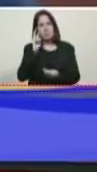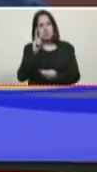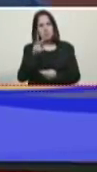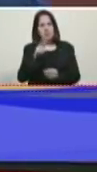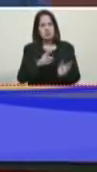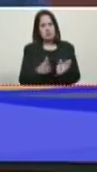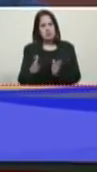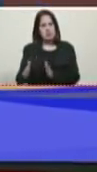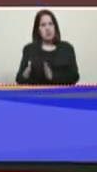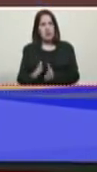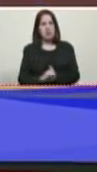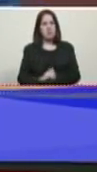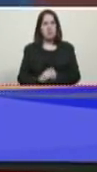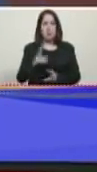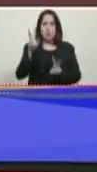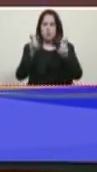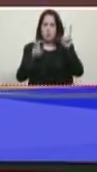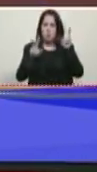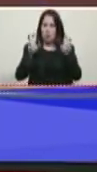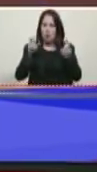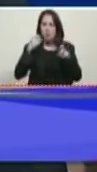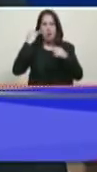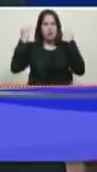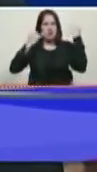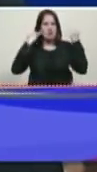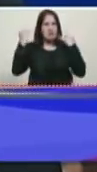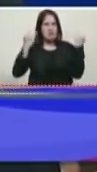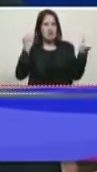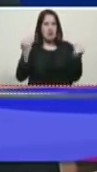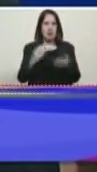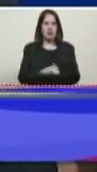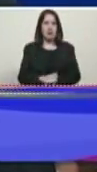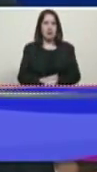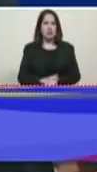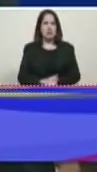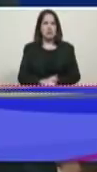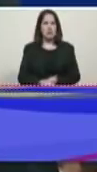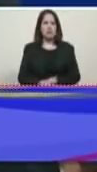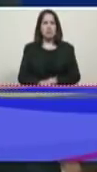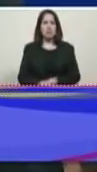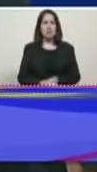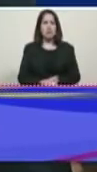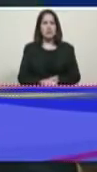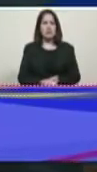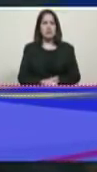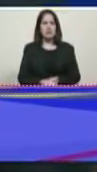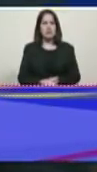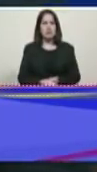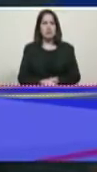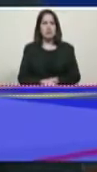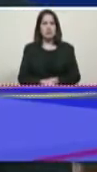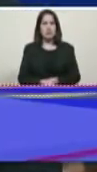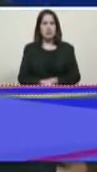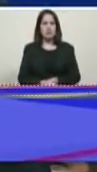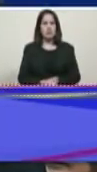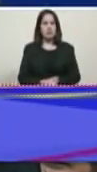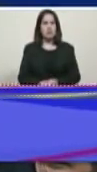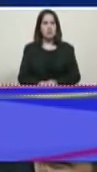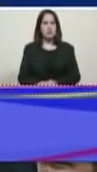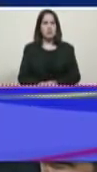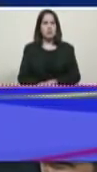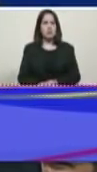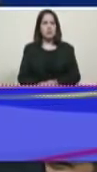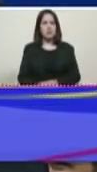plan que nueva ideas pudieras aportar pero creo que todo saludo cámara presidente vicepresidenta camarada ministro ministra